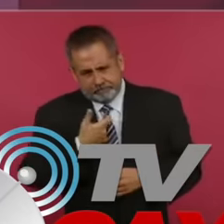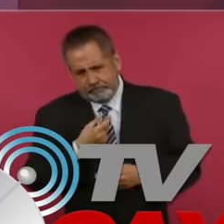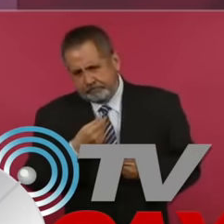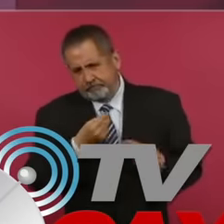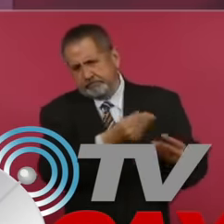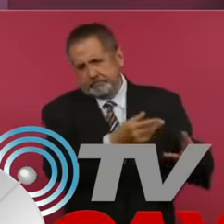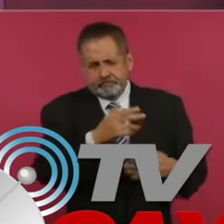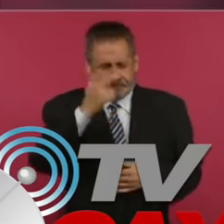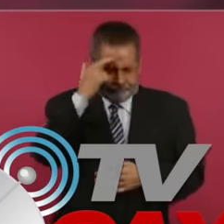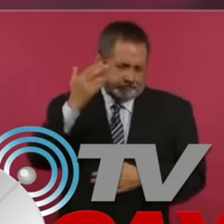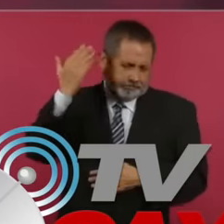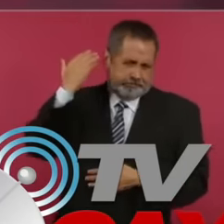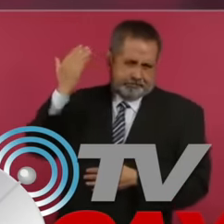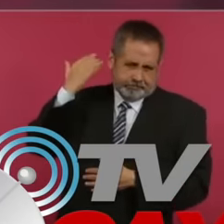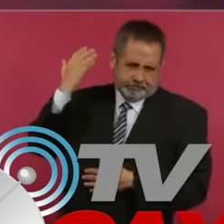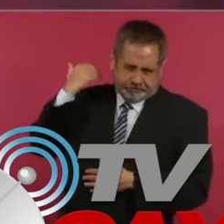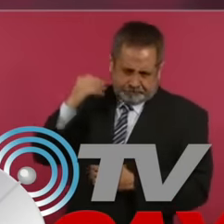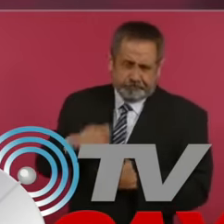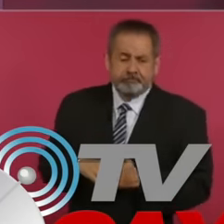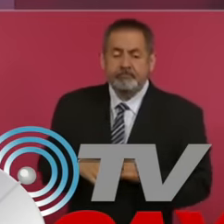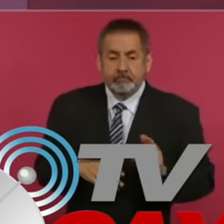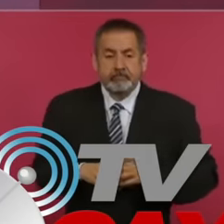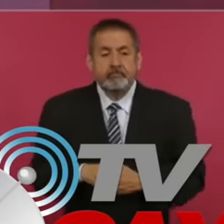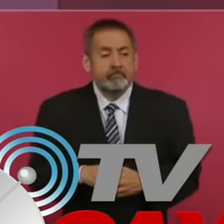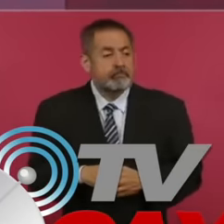se suscribió